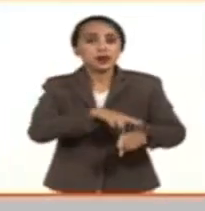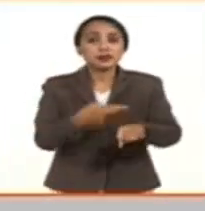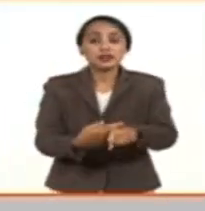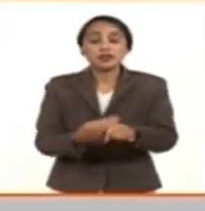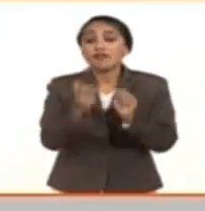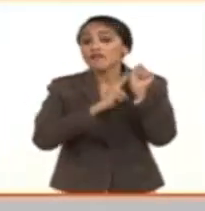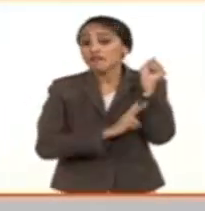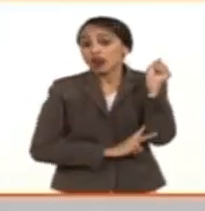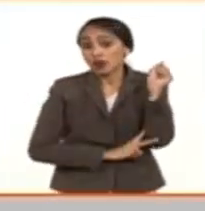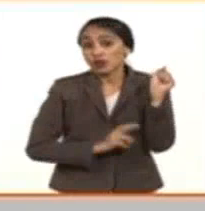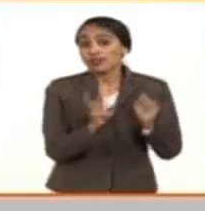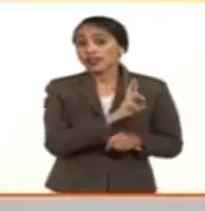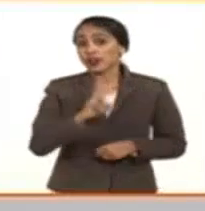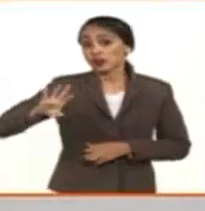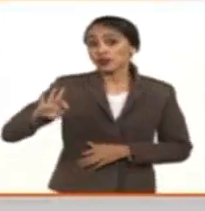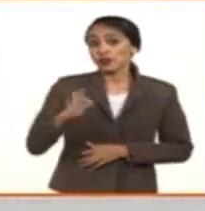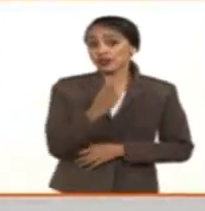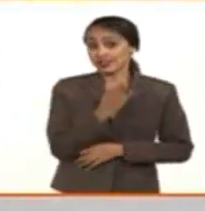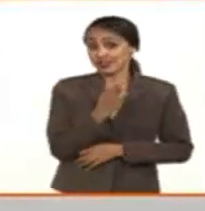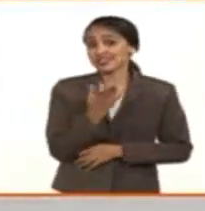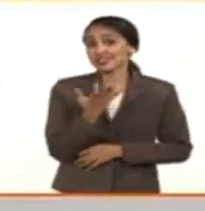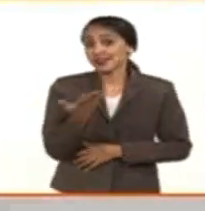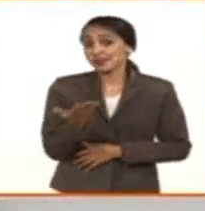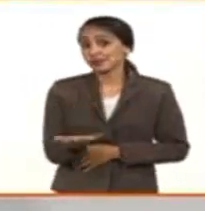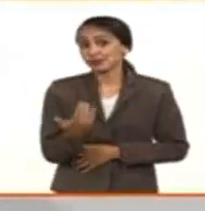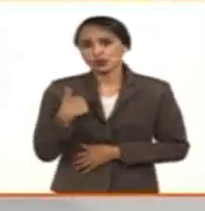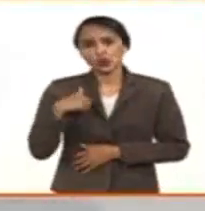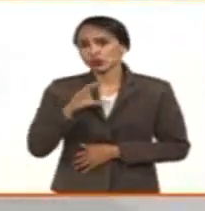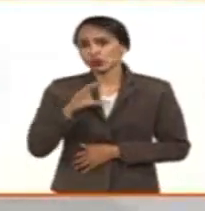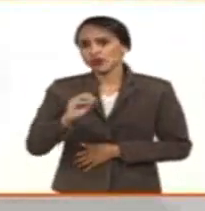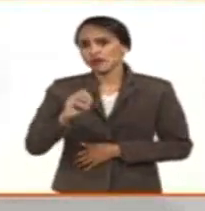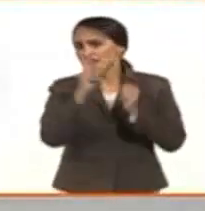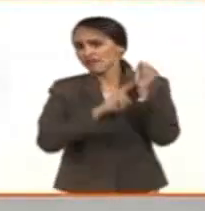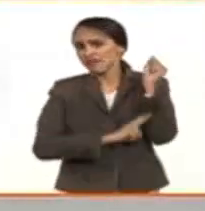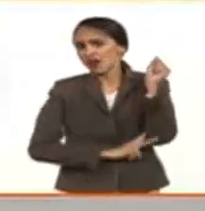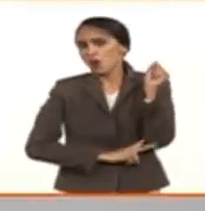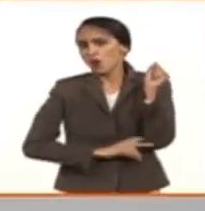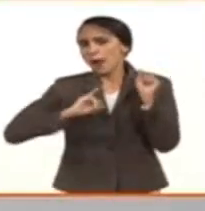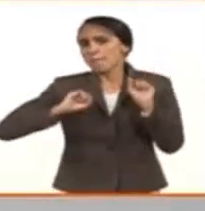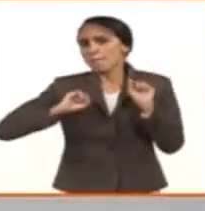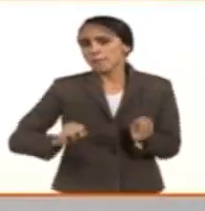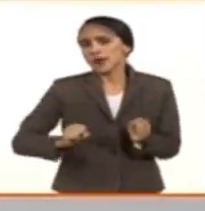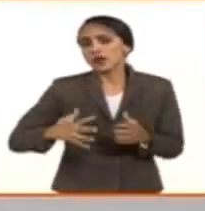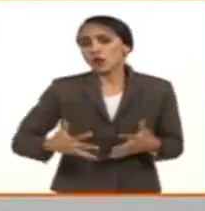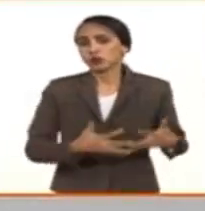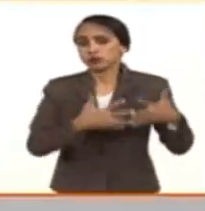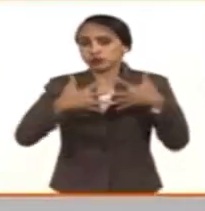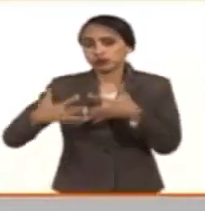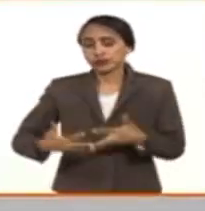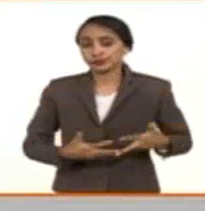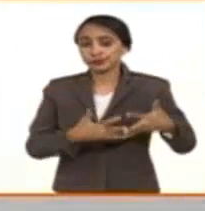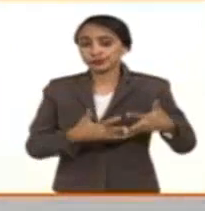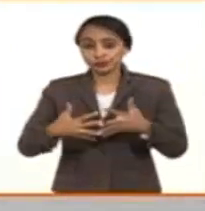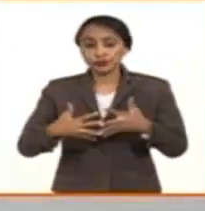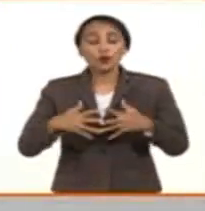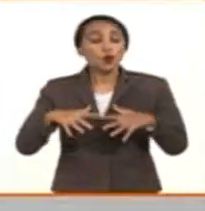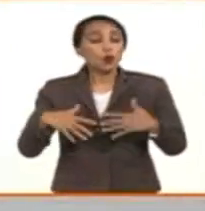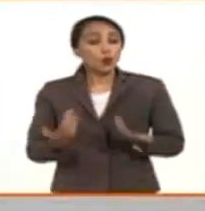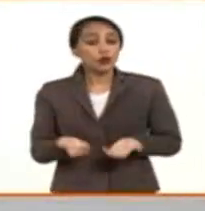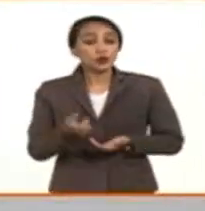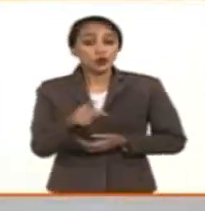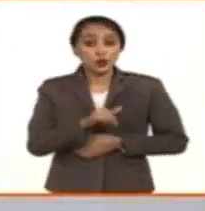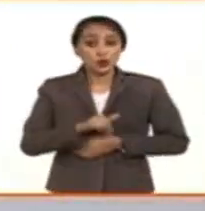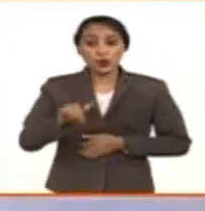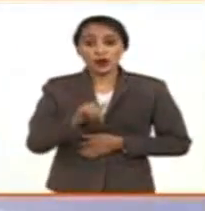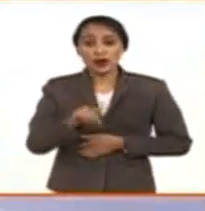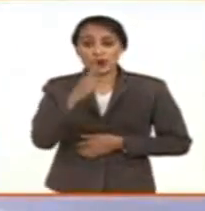de la revolución francesa no te estoy hablando de los valores del imperio estadounidense entonces cuando la gente de las repúblicas del este ahora